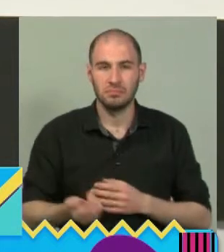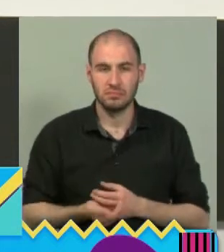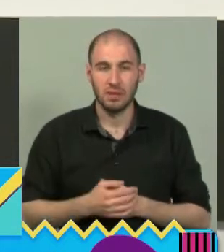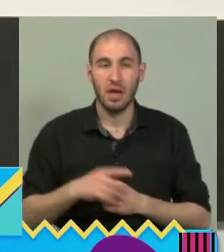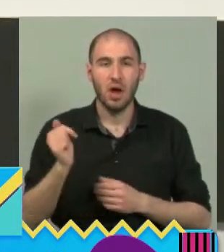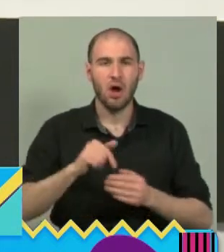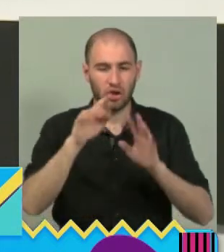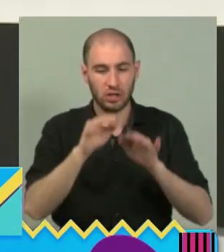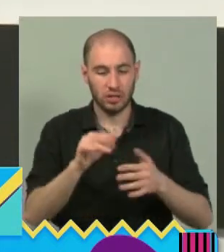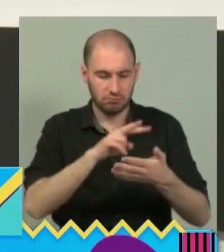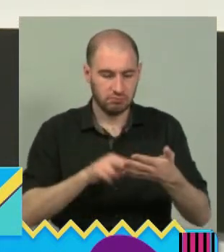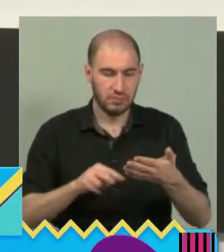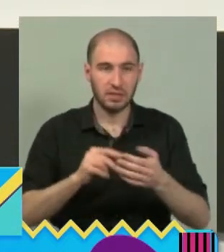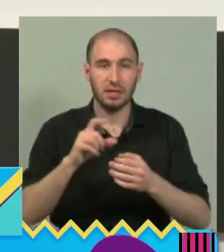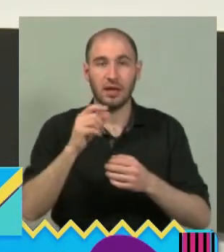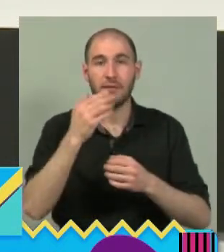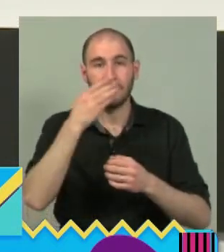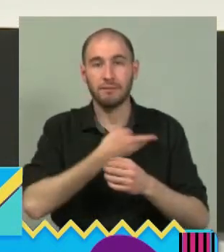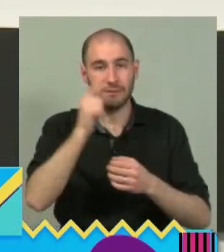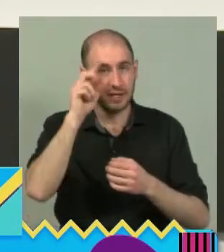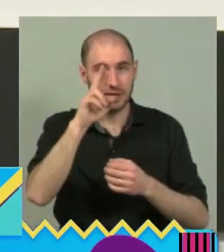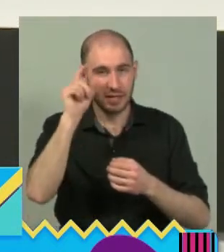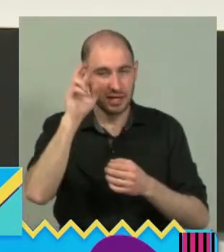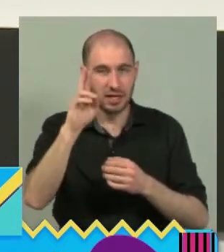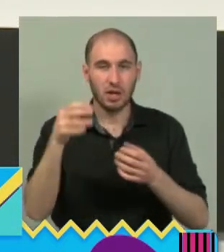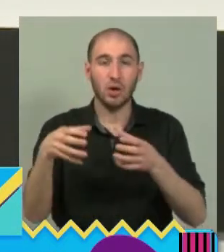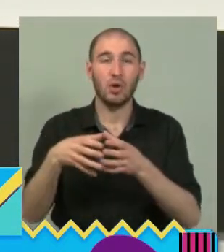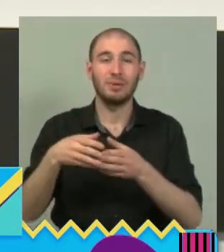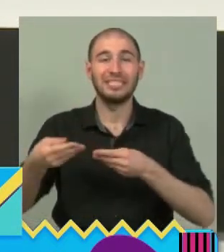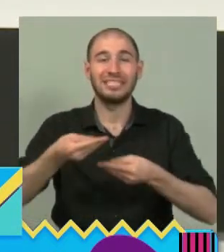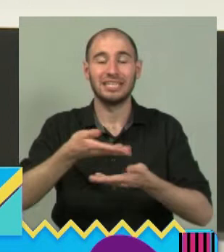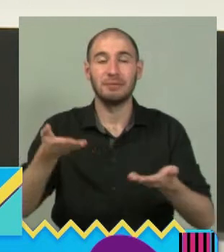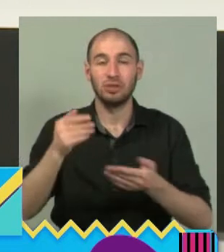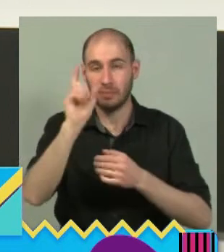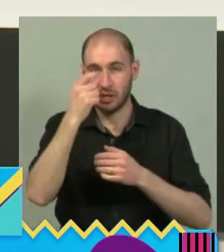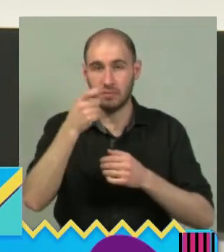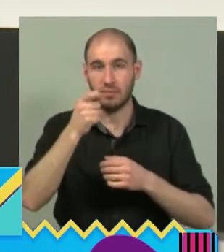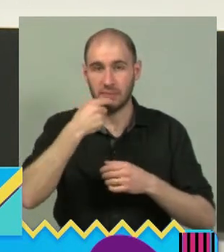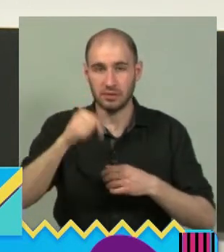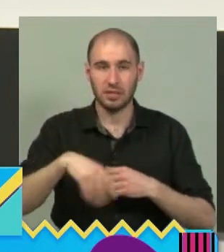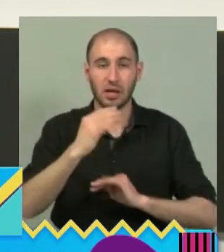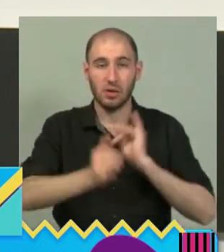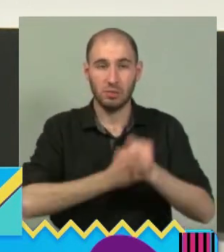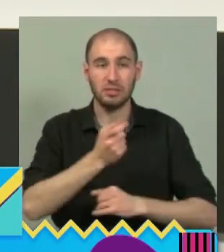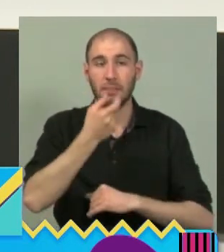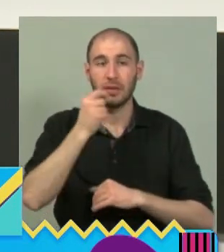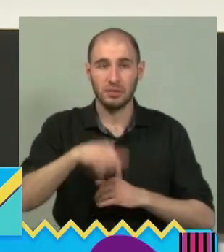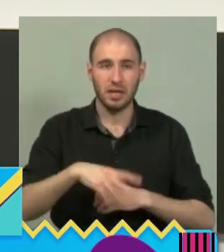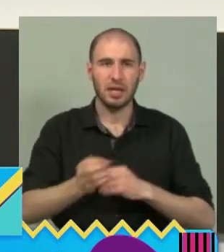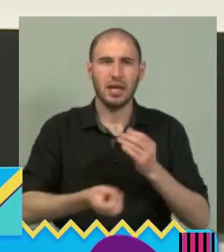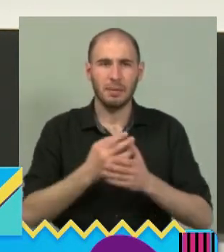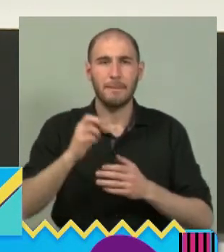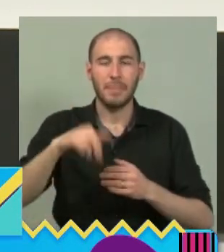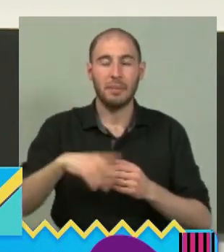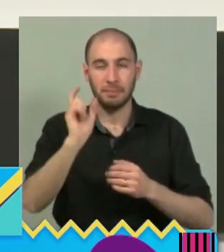Hoy leí una nota, por ejemplo, de Carlos Ferrer, de la Cámara de Servicios Mineros de la provincia, y decía que, bueno, que Mendoza se está generando un